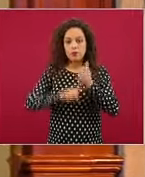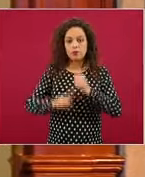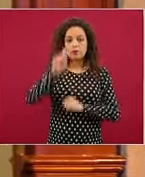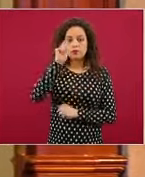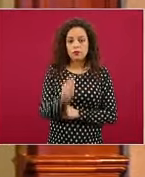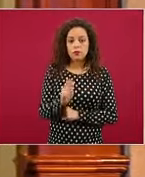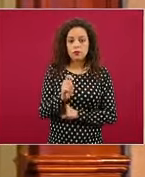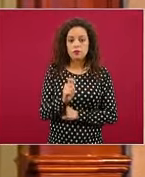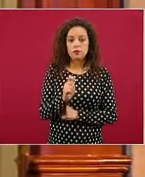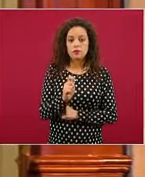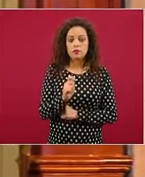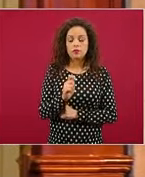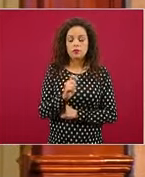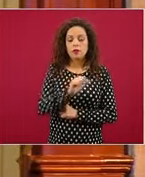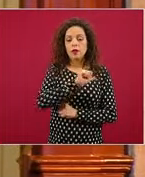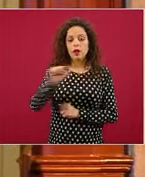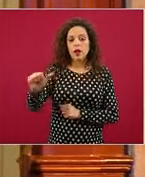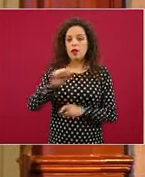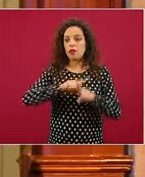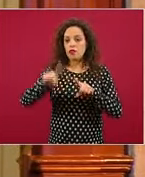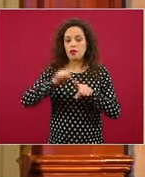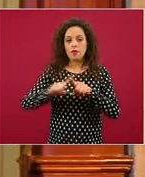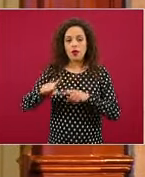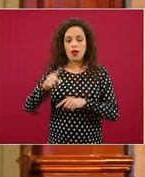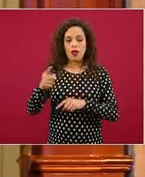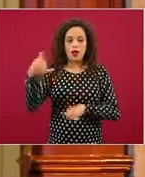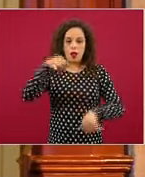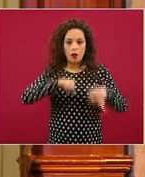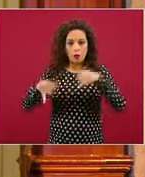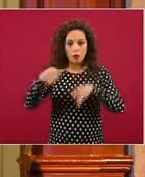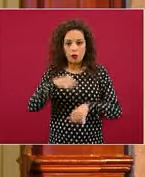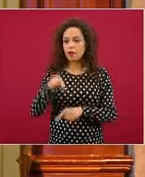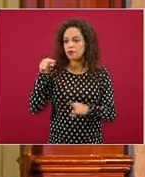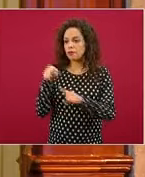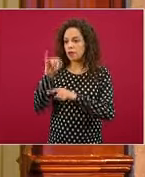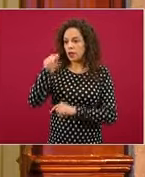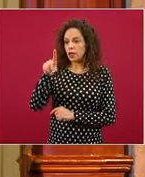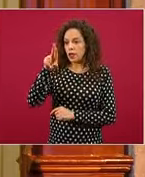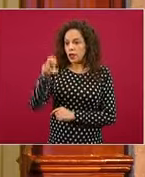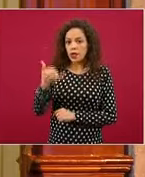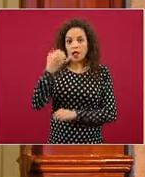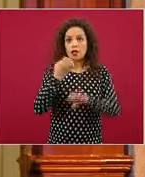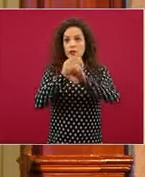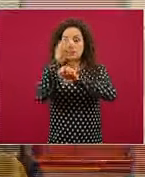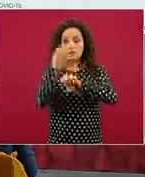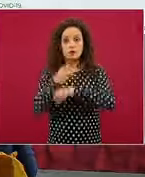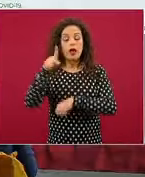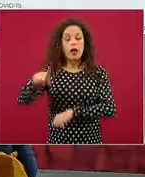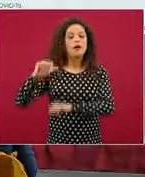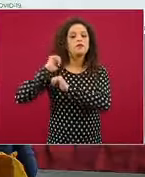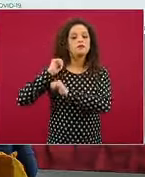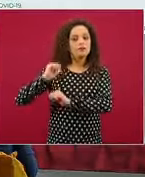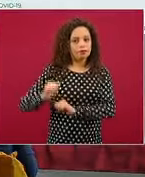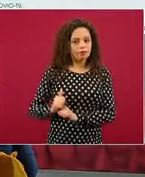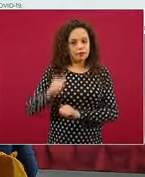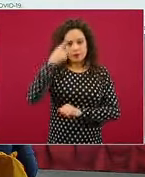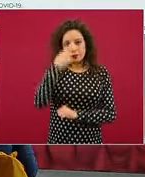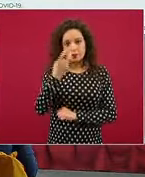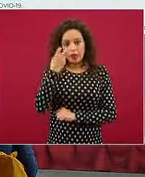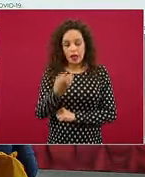de Salud Pública, precisamente el INDRE y a través de los laboratorios estatales serán los encargados de llevar a cabo